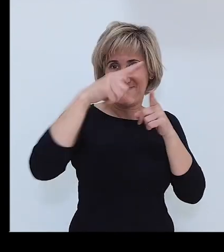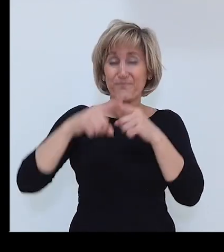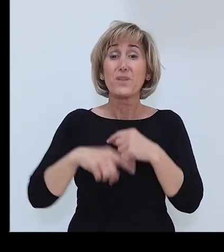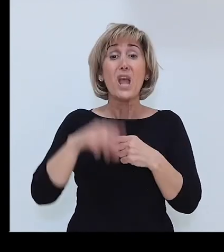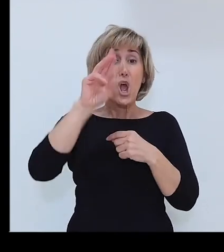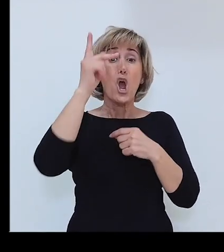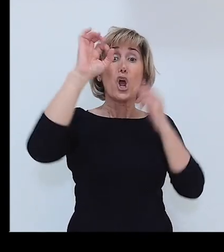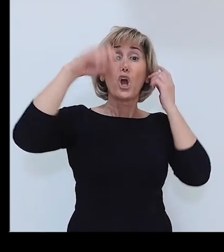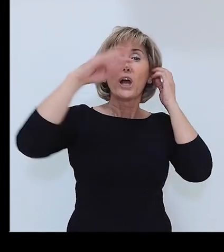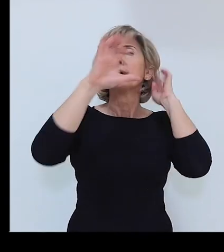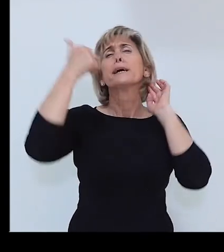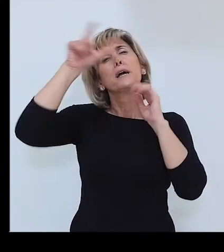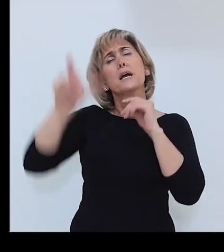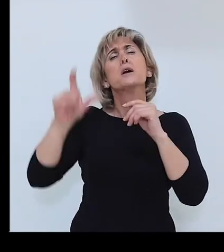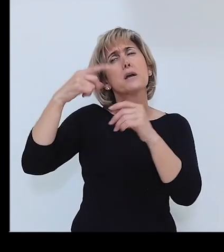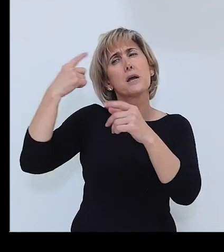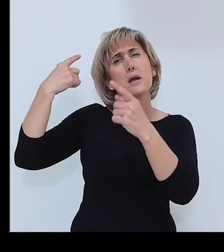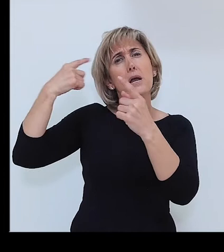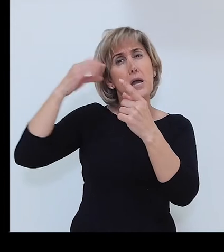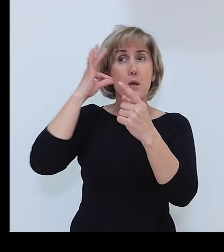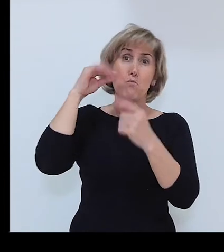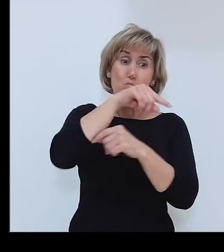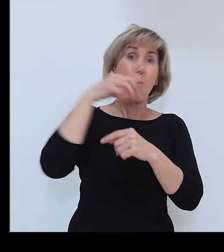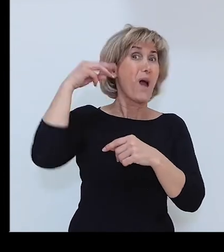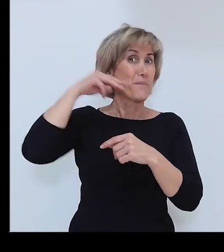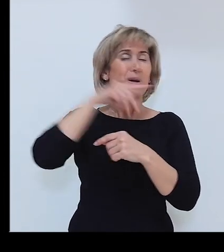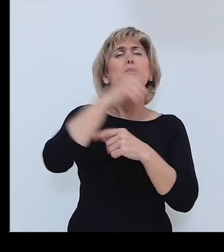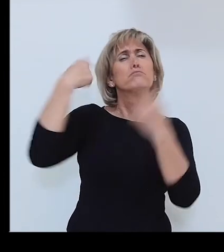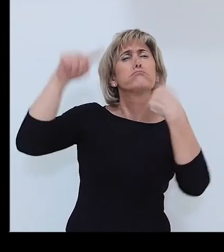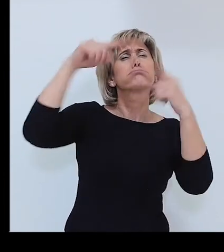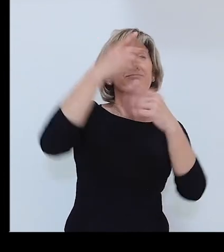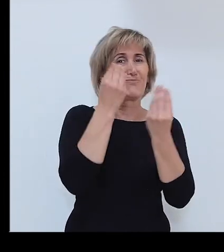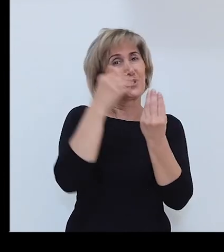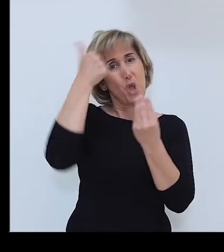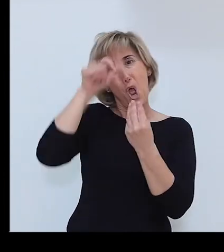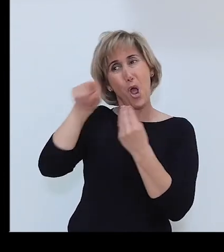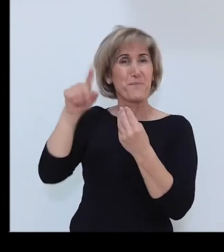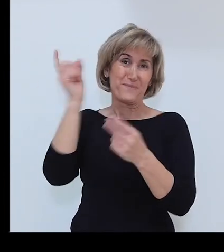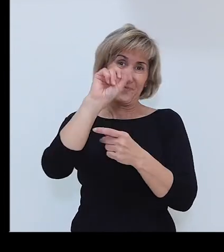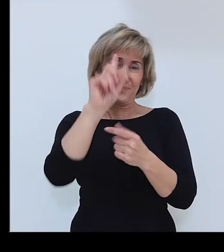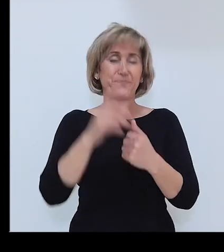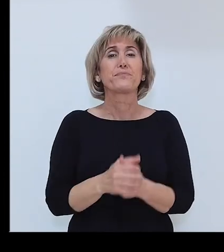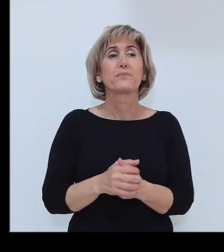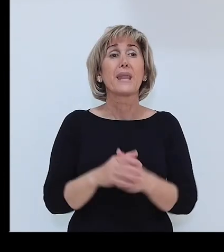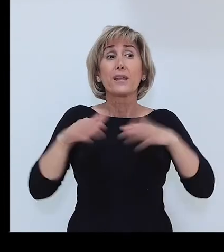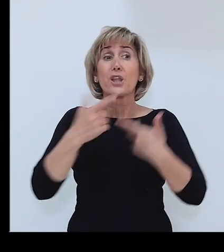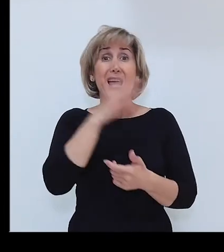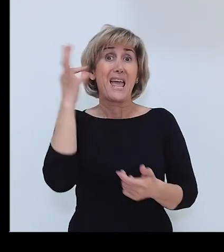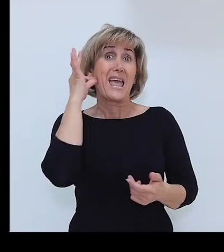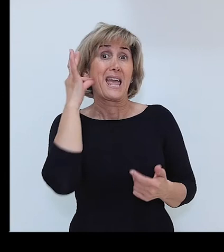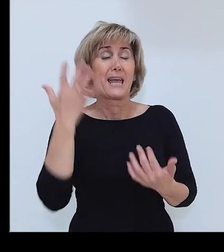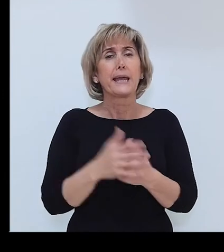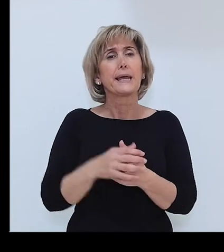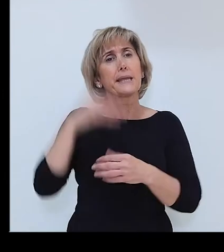Comte, Martineau viajó muchísimo y tuvo muchísimas experiencias. Tanto es así que ella empieza, o